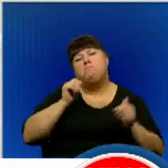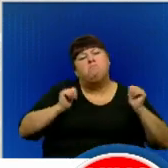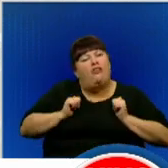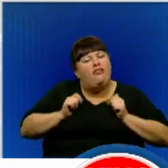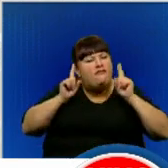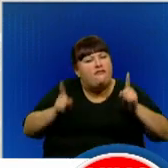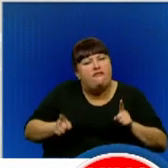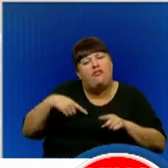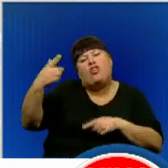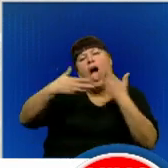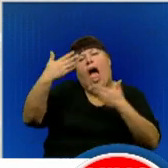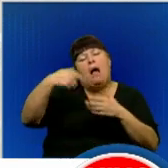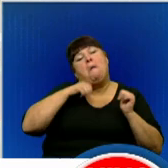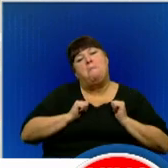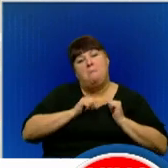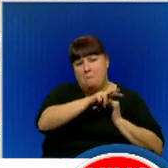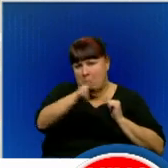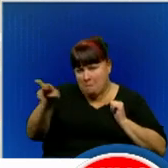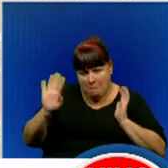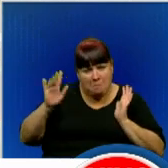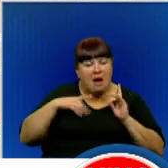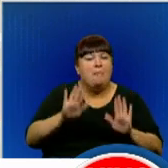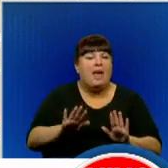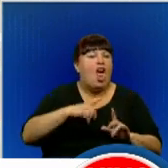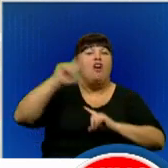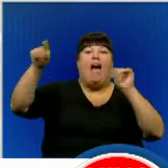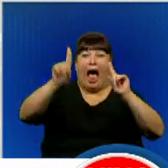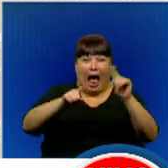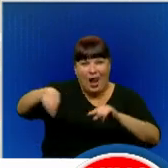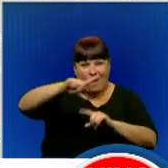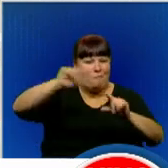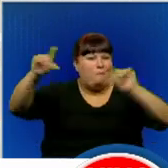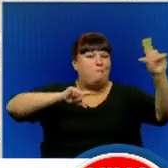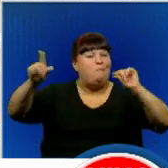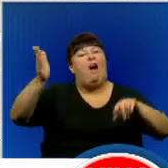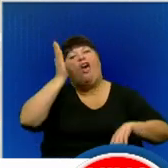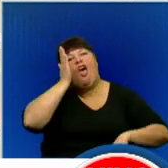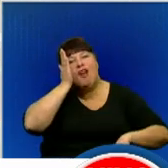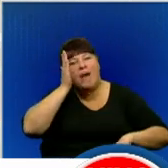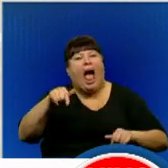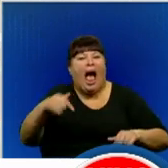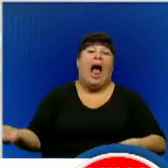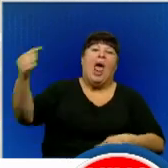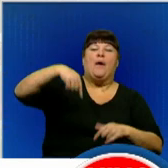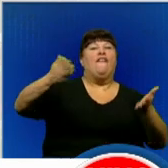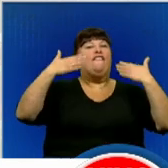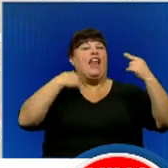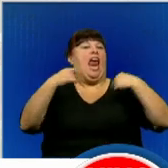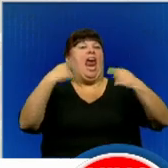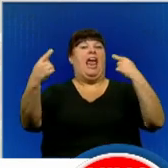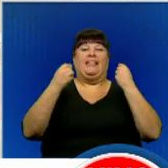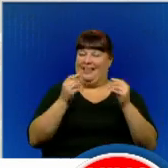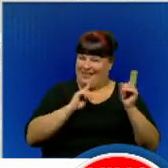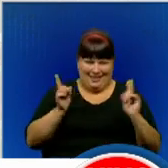sentado escuchando a todos los que hablaron no me fui como muchos de los que se fueron a dormir y ahora vienen frescos a gritar